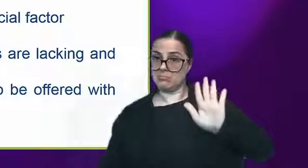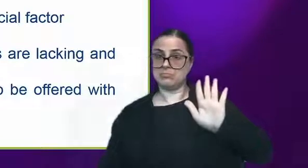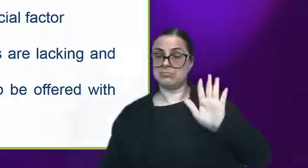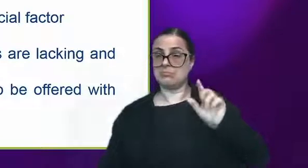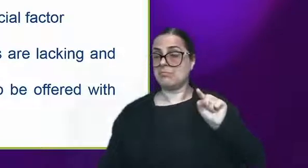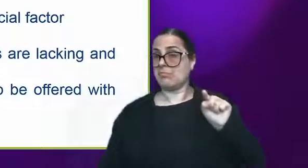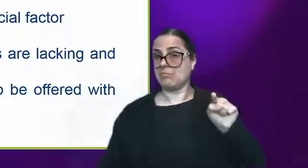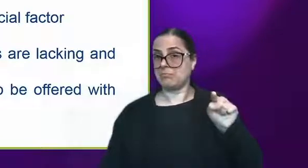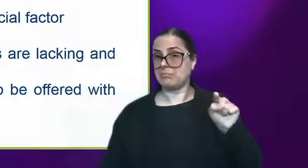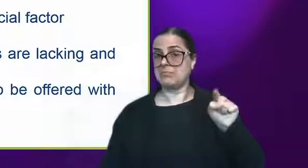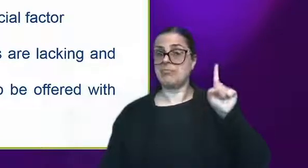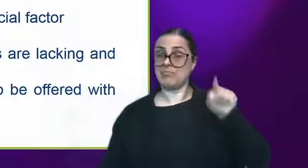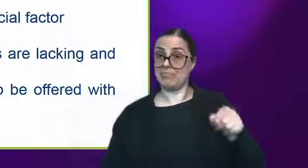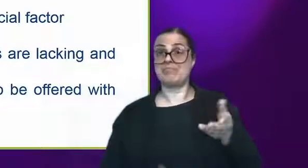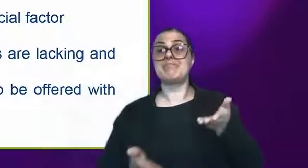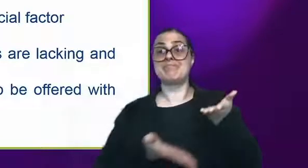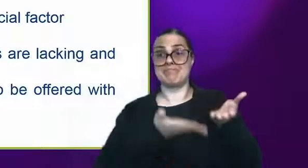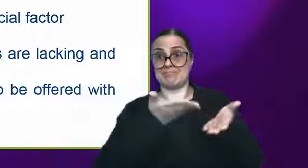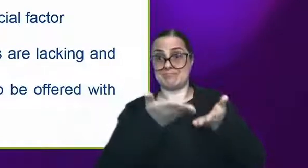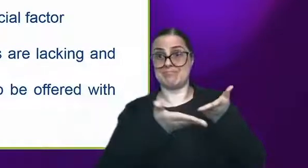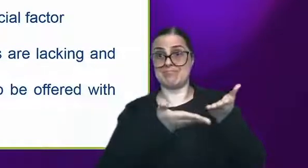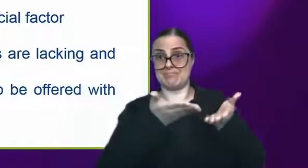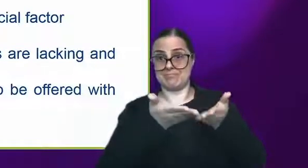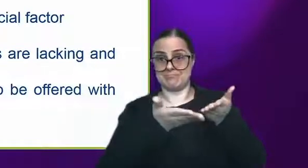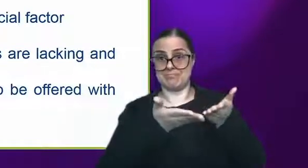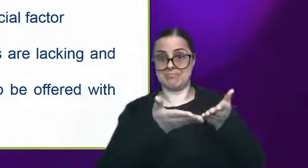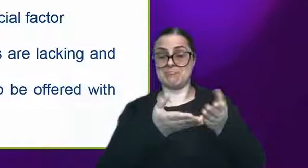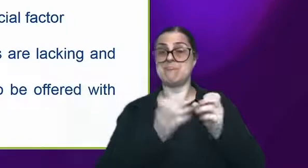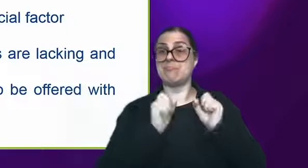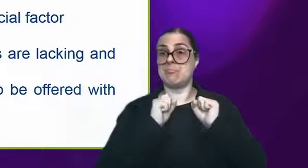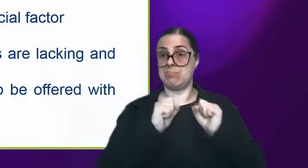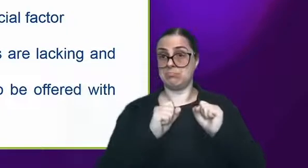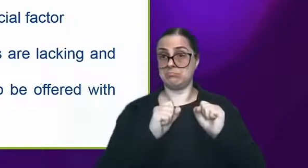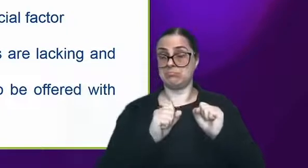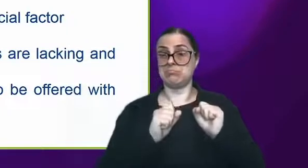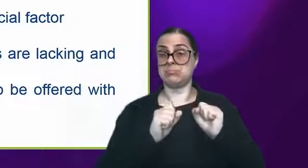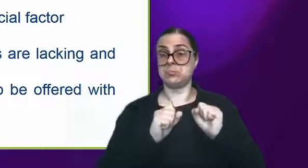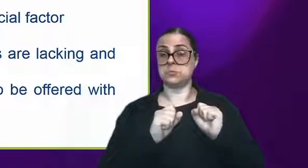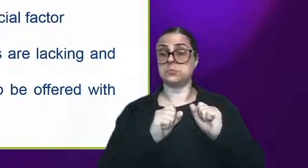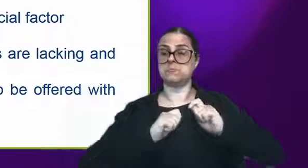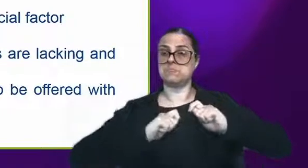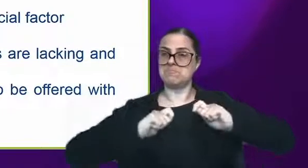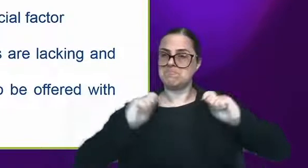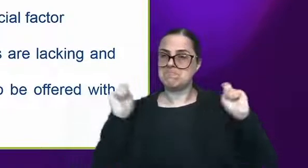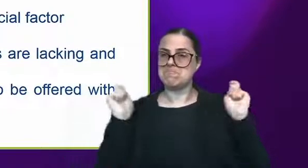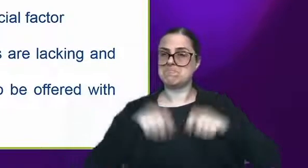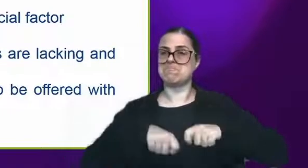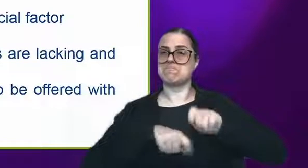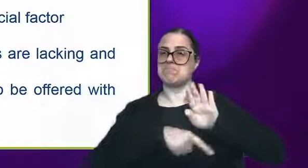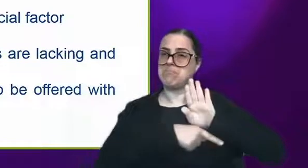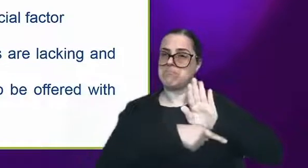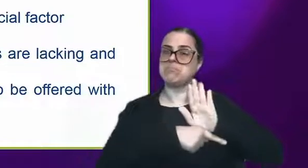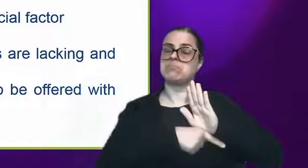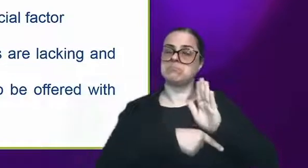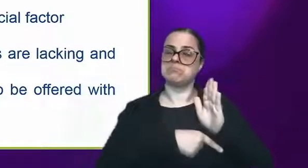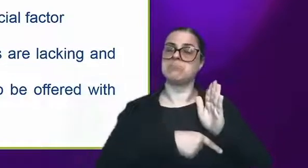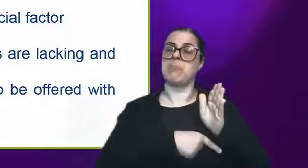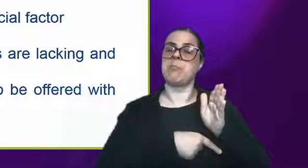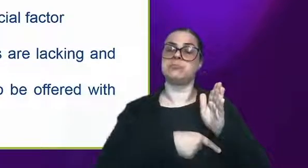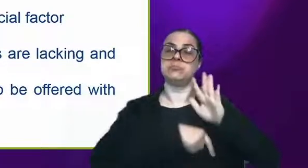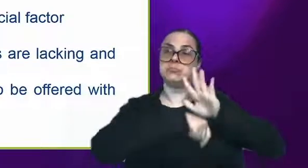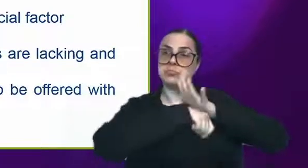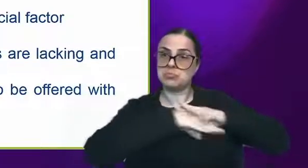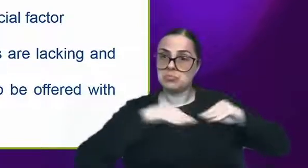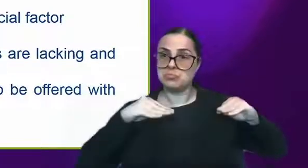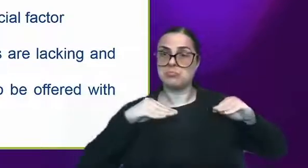ser potencial, dando una posibilidad de curar a los pacientes en forma radical. Tenemos que considerar pacientes con una